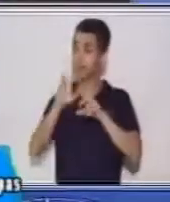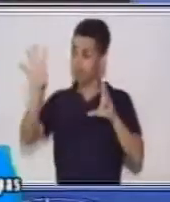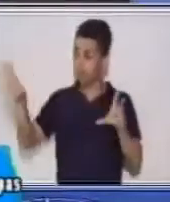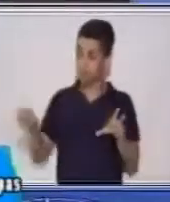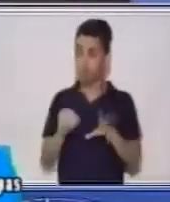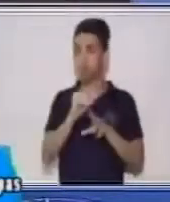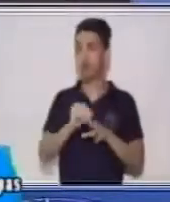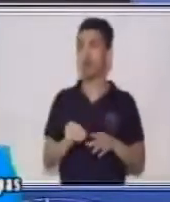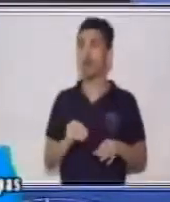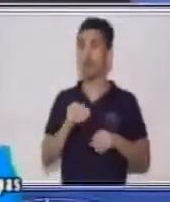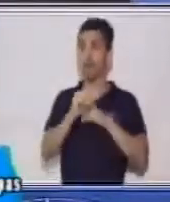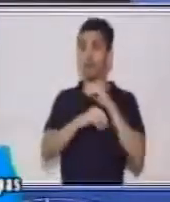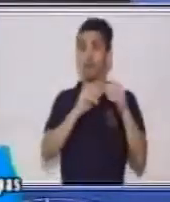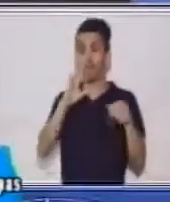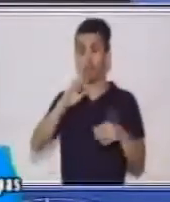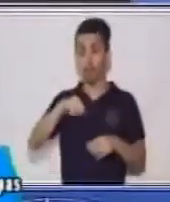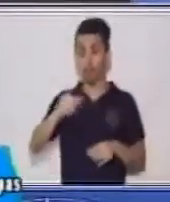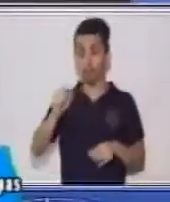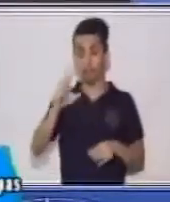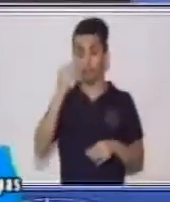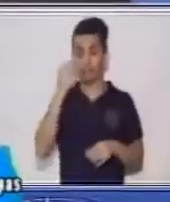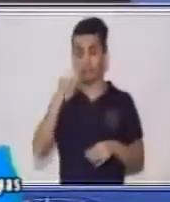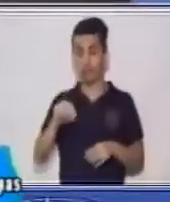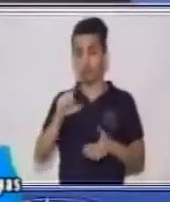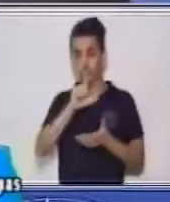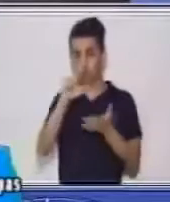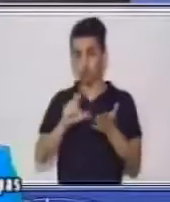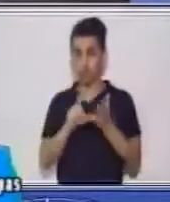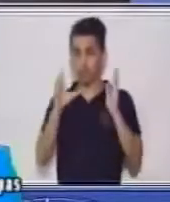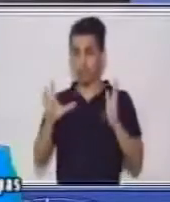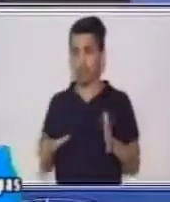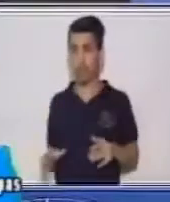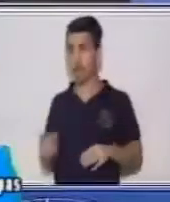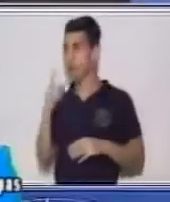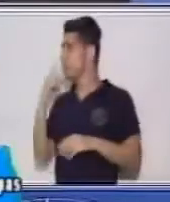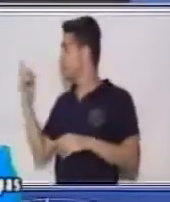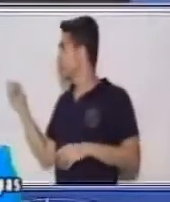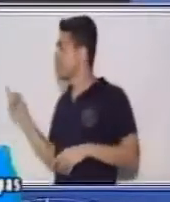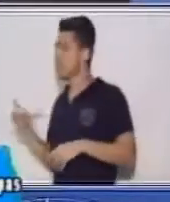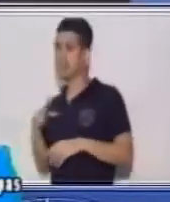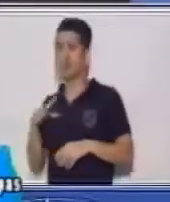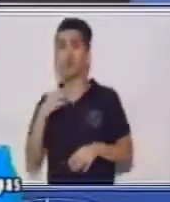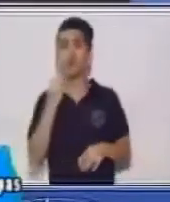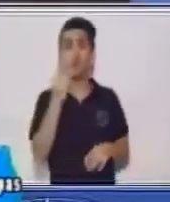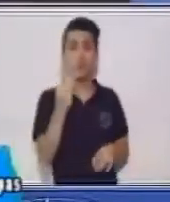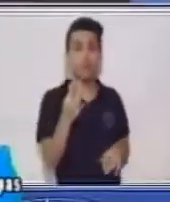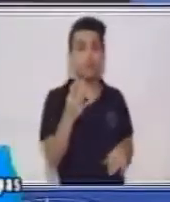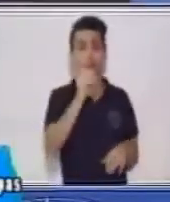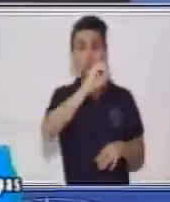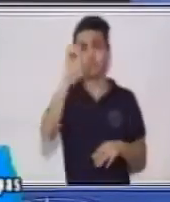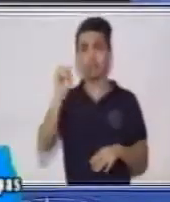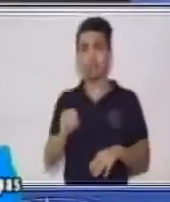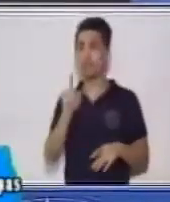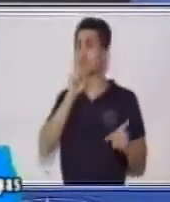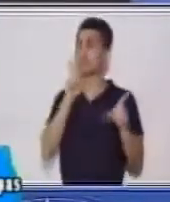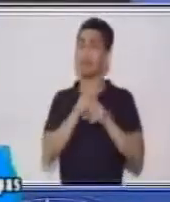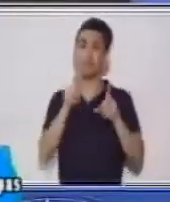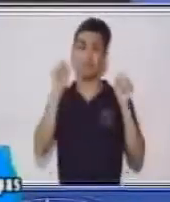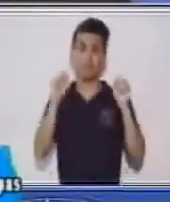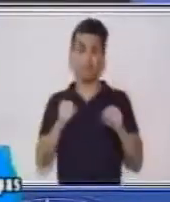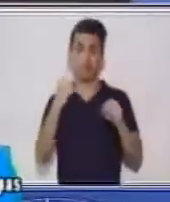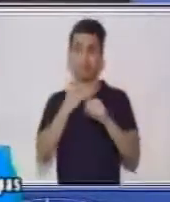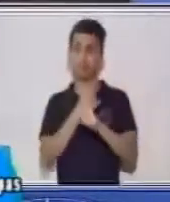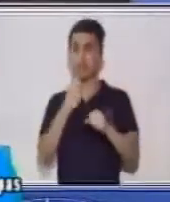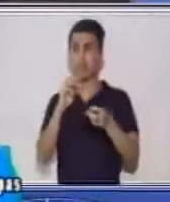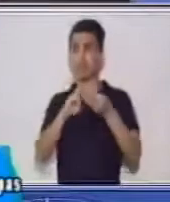en formación ciudadana. Y si nos damos cuenta que tengo aquí números y porcentajes, podemos utilizarlo en matemática.